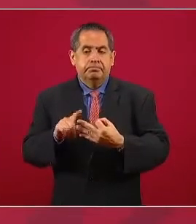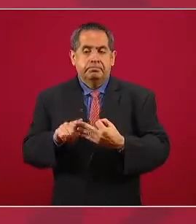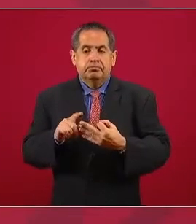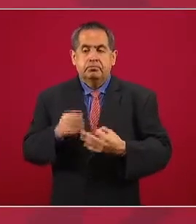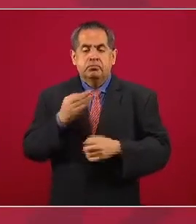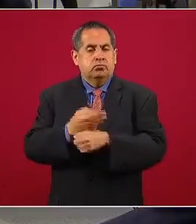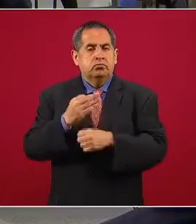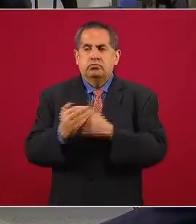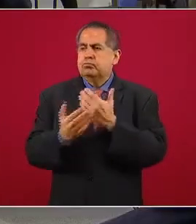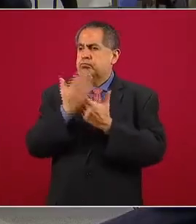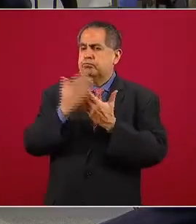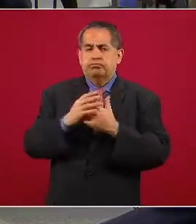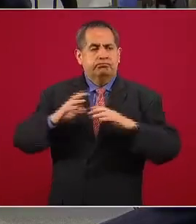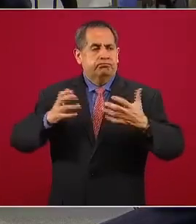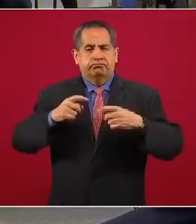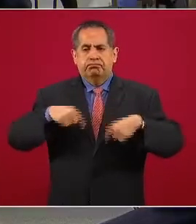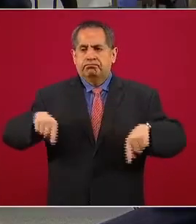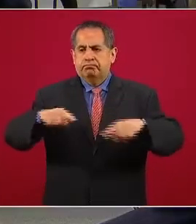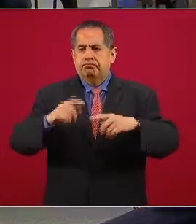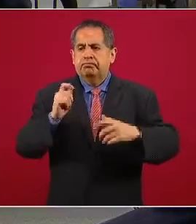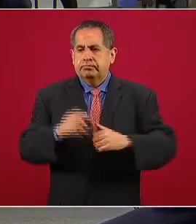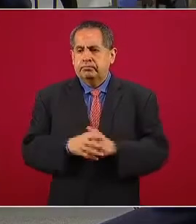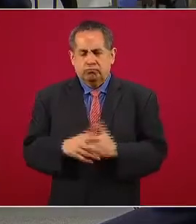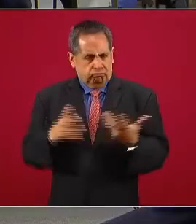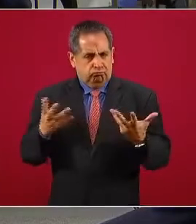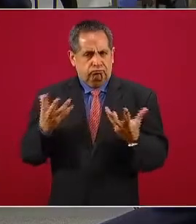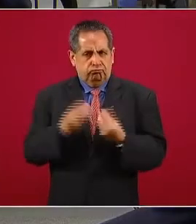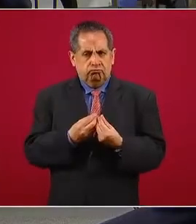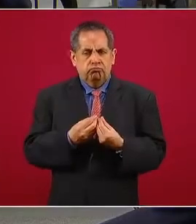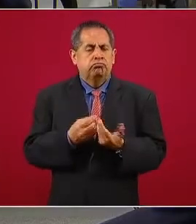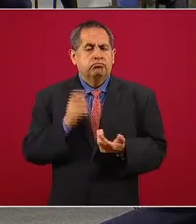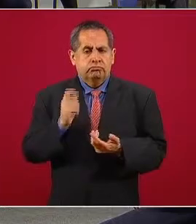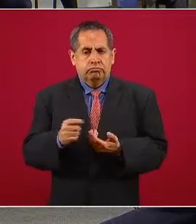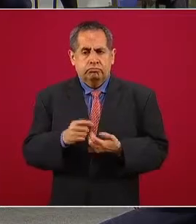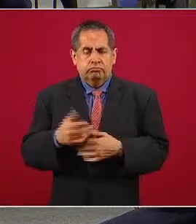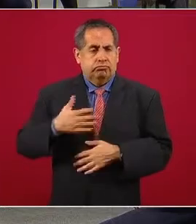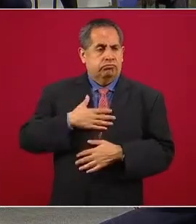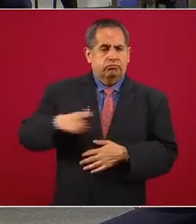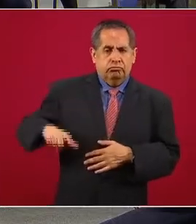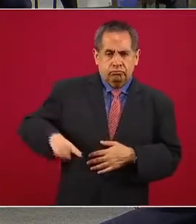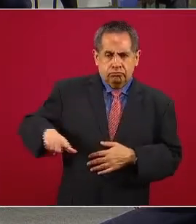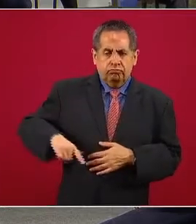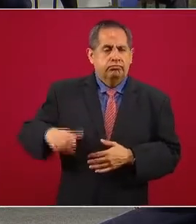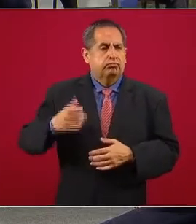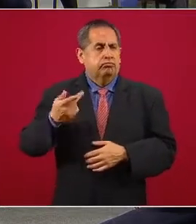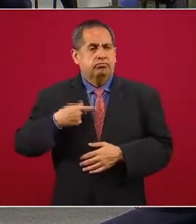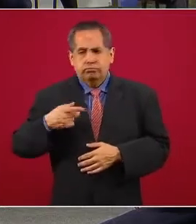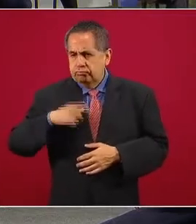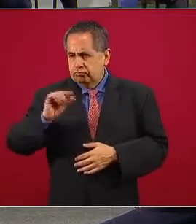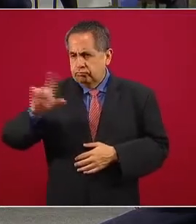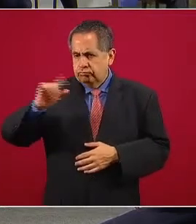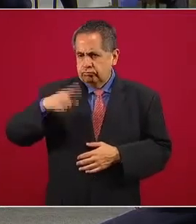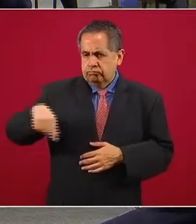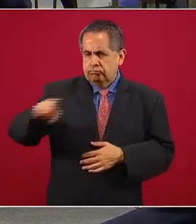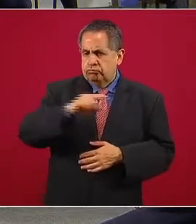haciendo esta mañana. Todos juntos, nuestro gobierno, nuestras autoridades,